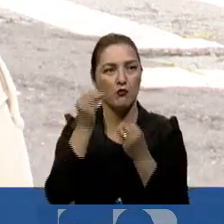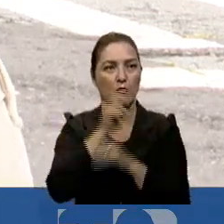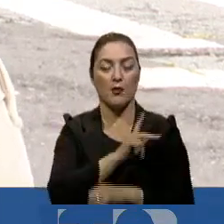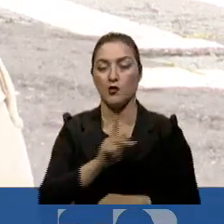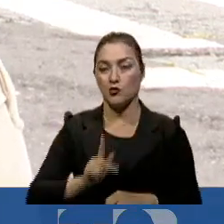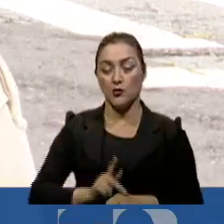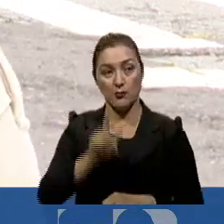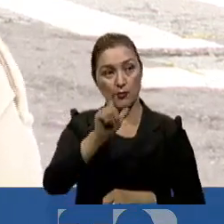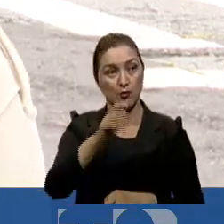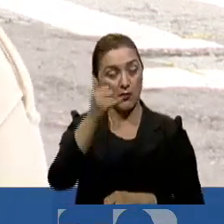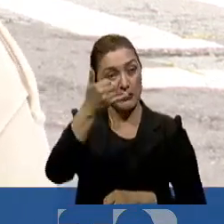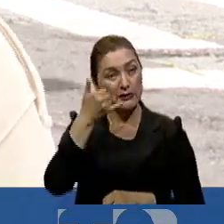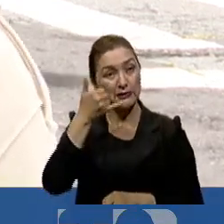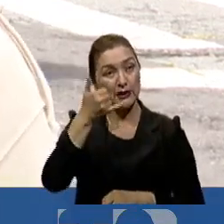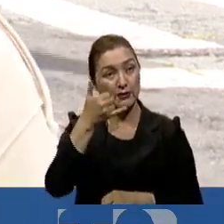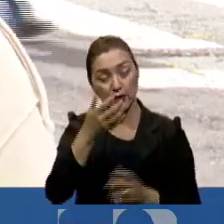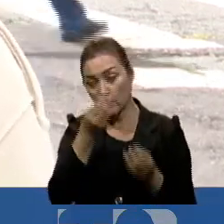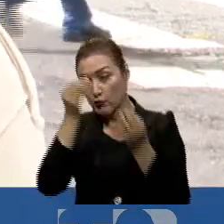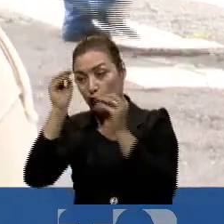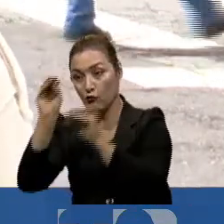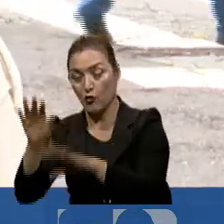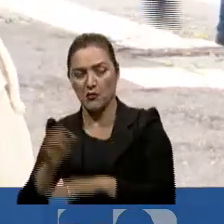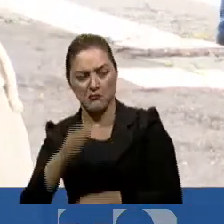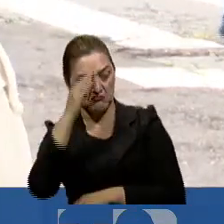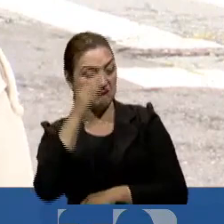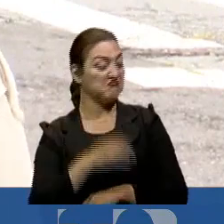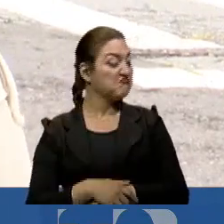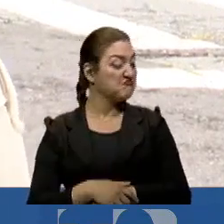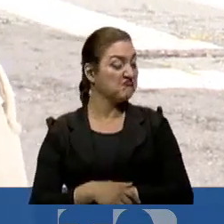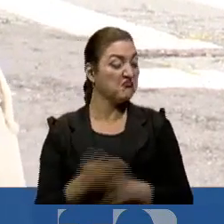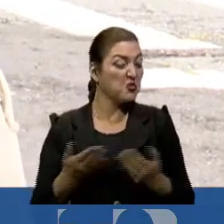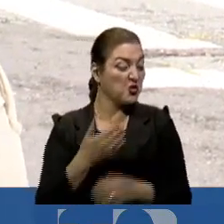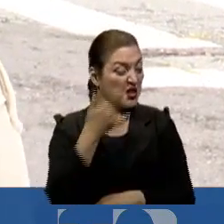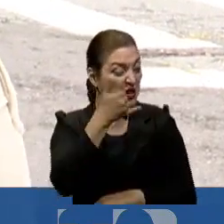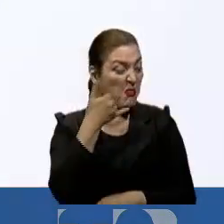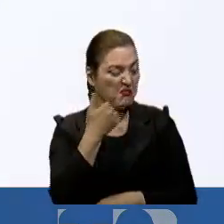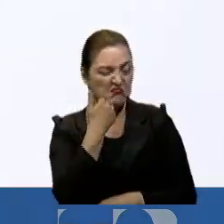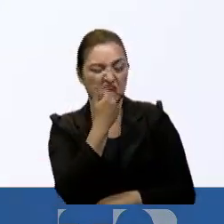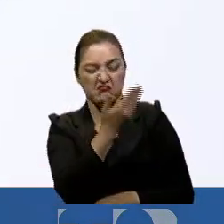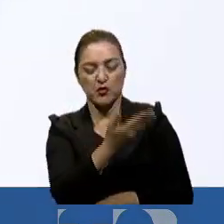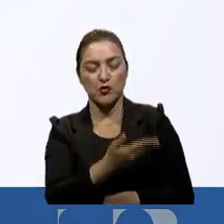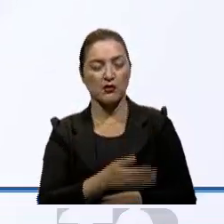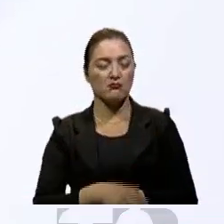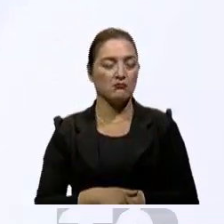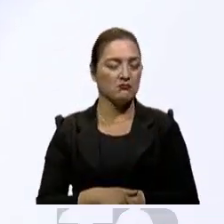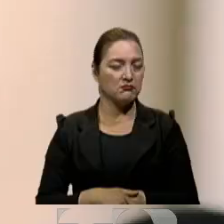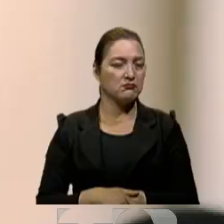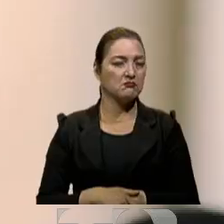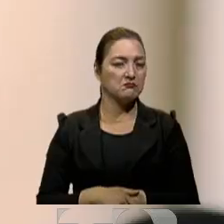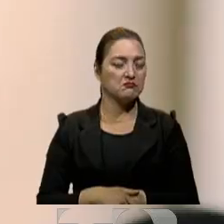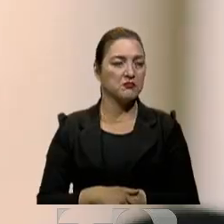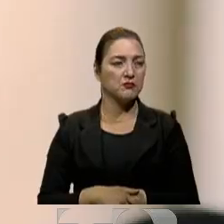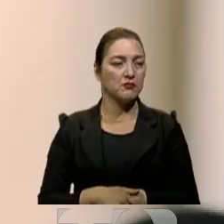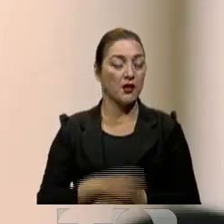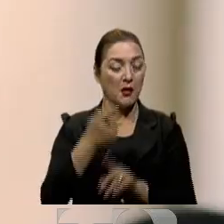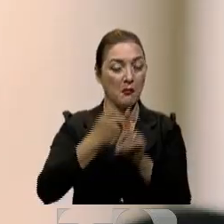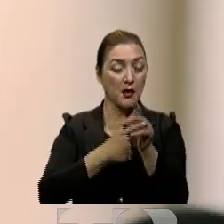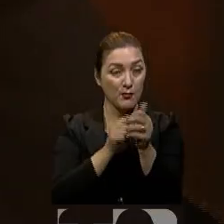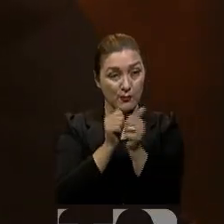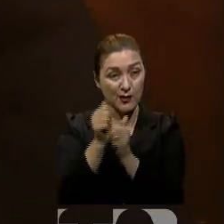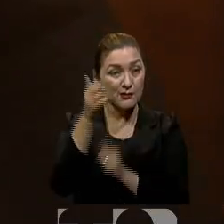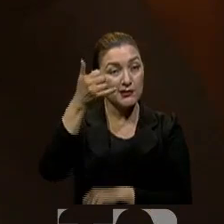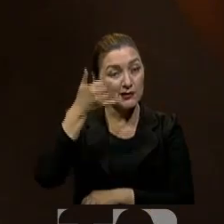personal de la persona que me estaba llamando y ni siquiera fueron a verificar de dónde se estaban haciendo estas llamadas. Los meses transcurrieron,